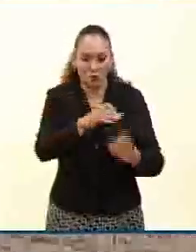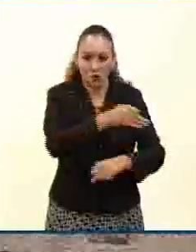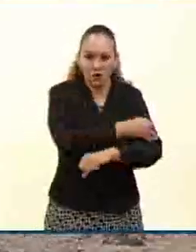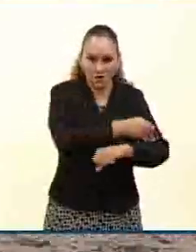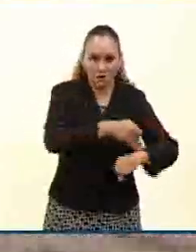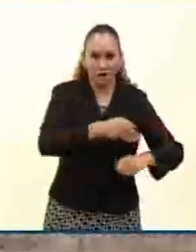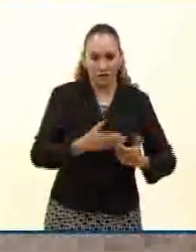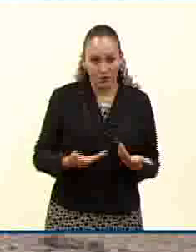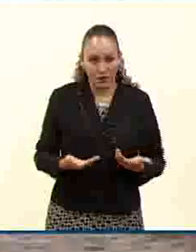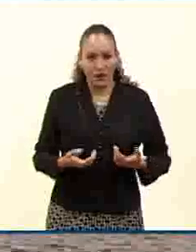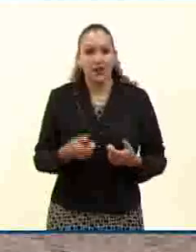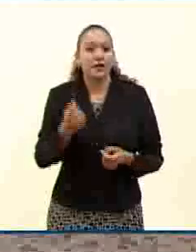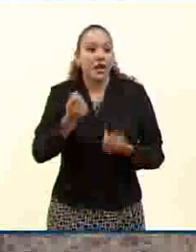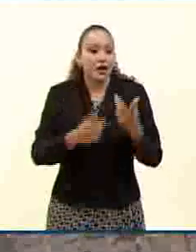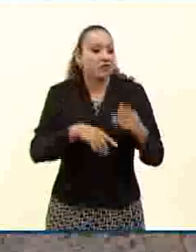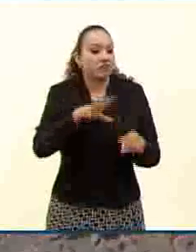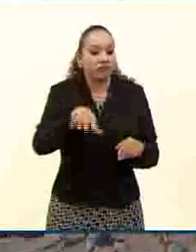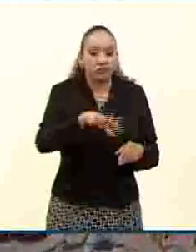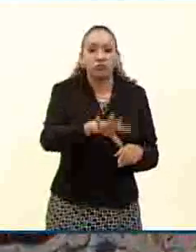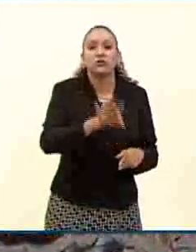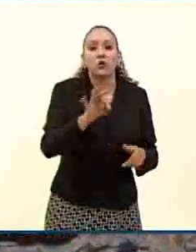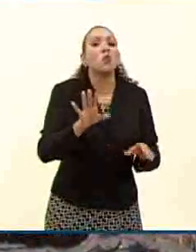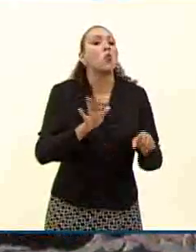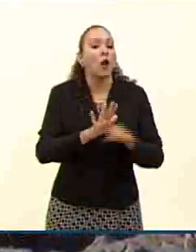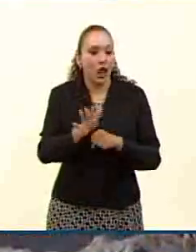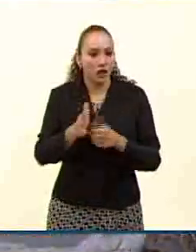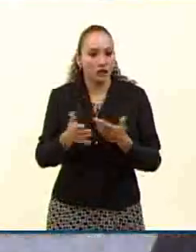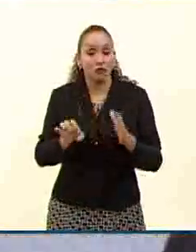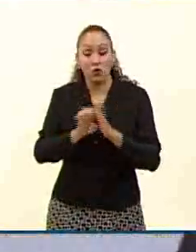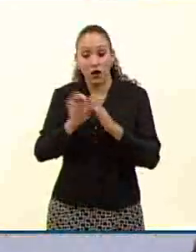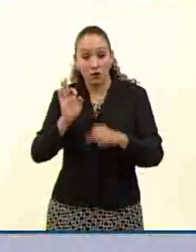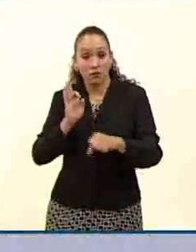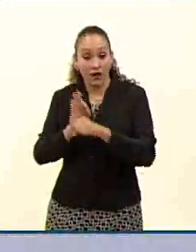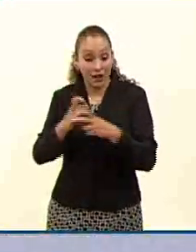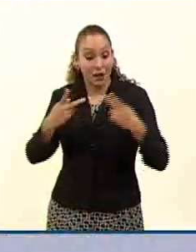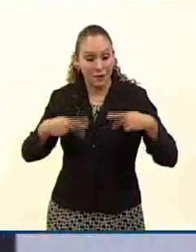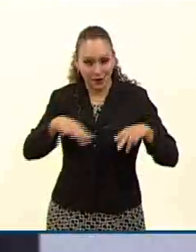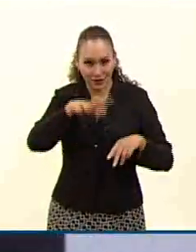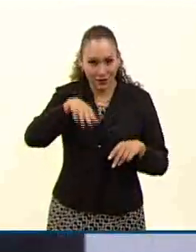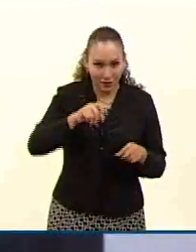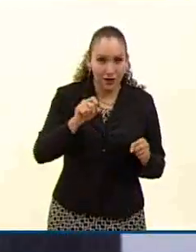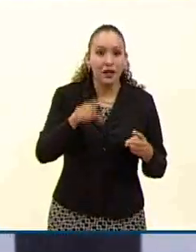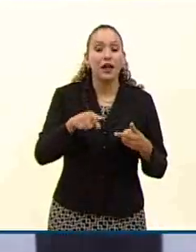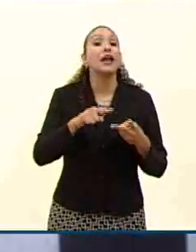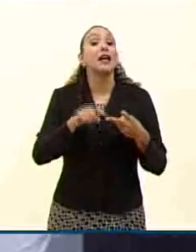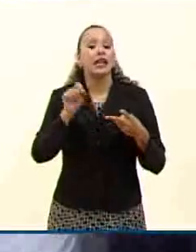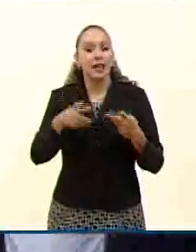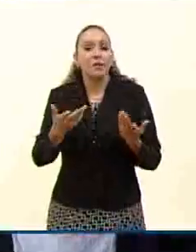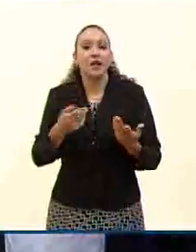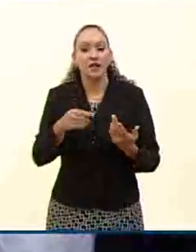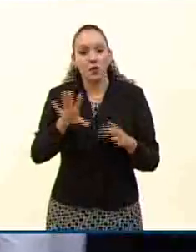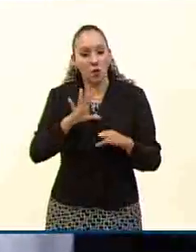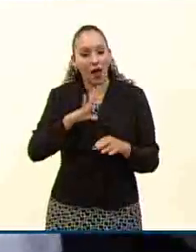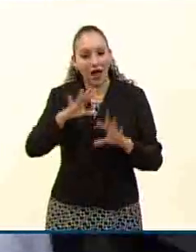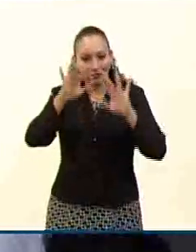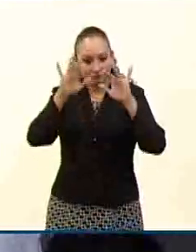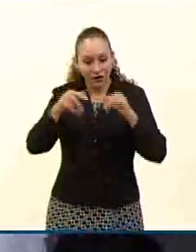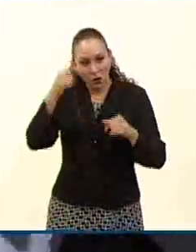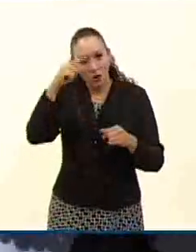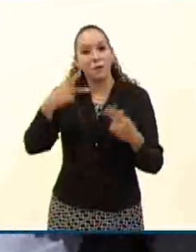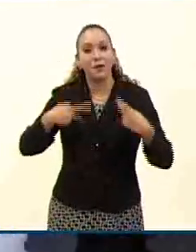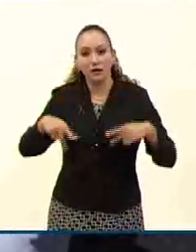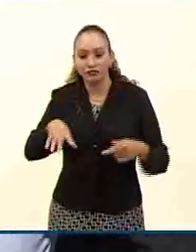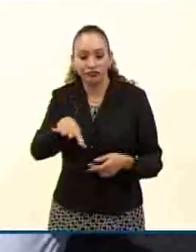las víctimas de desaparición son el amparo del buscador y la declaración especial de ausencia. Además, han ordenado a